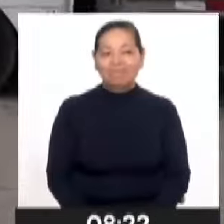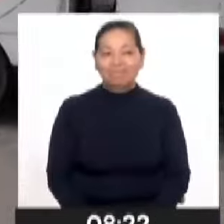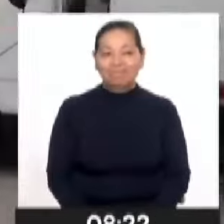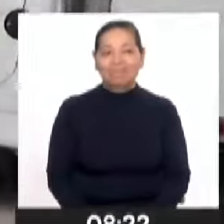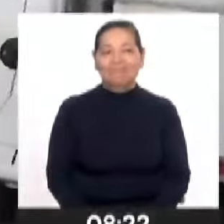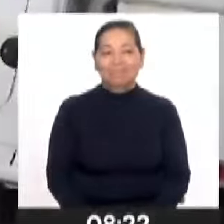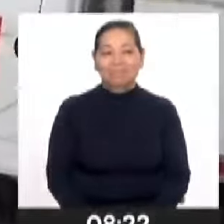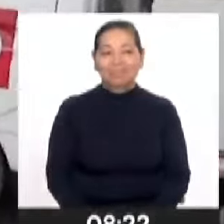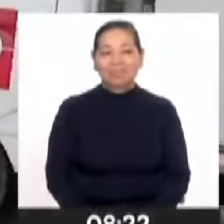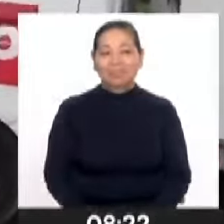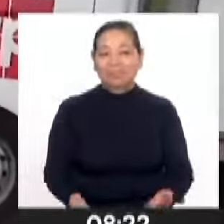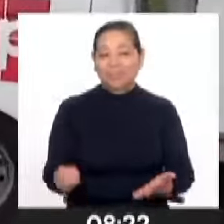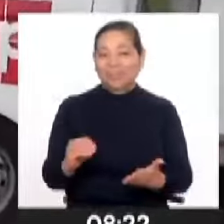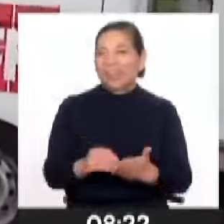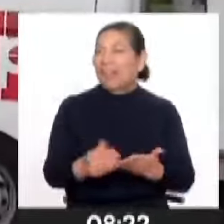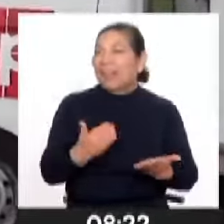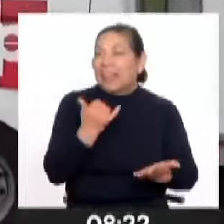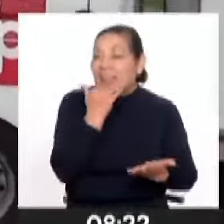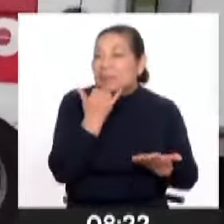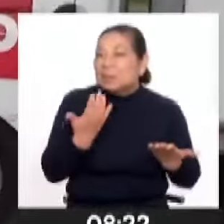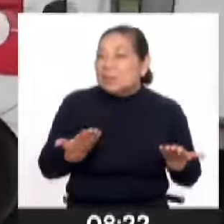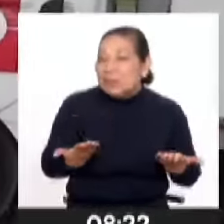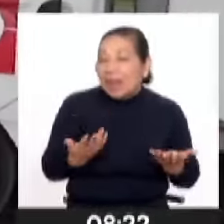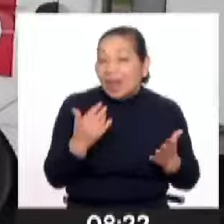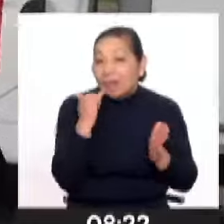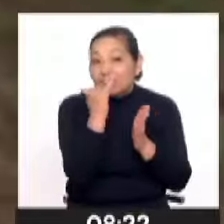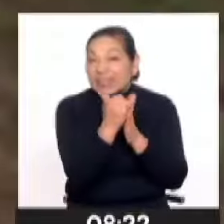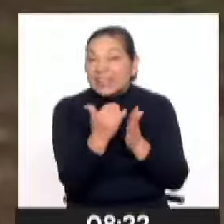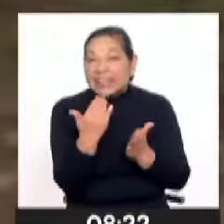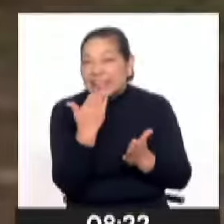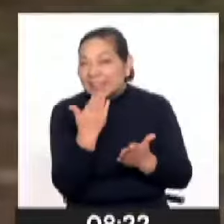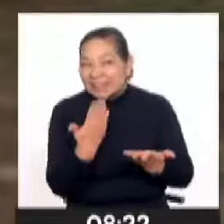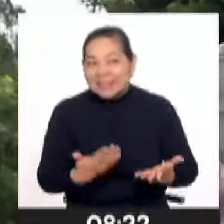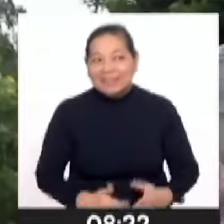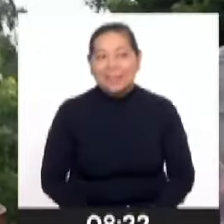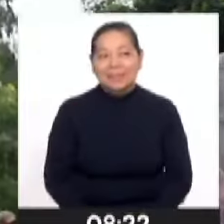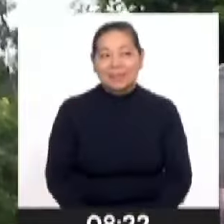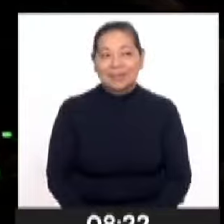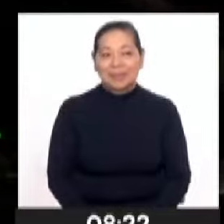RTP se ha juntado. ¿Qué es lo que está pasando? ¿Qué es lo que están grabando? ¡Vamos a verlo!